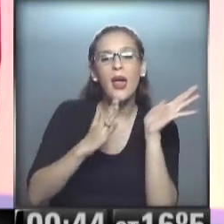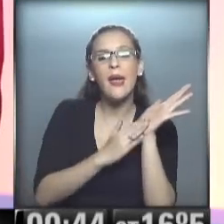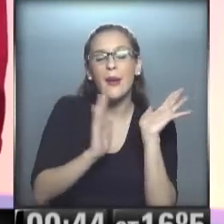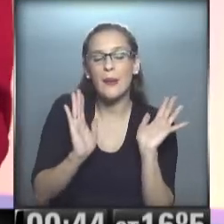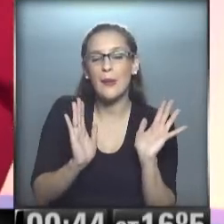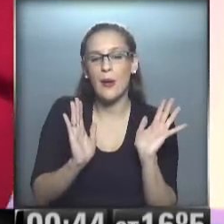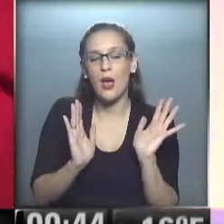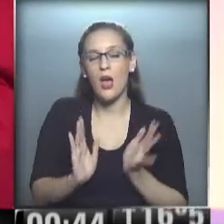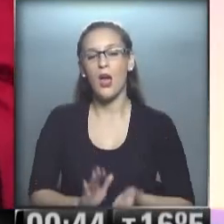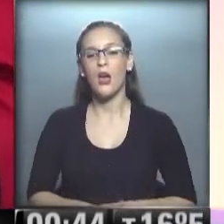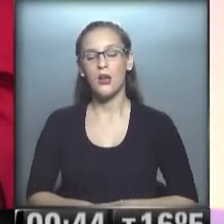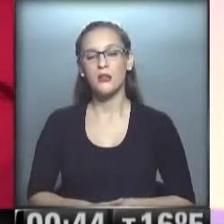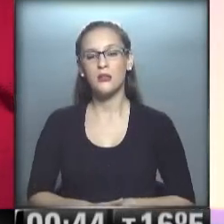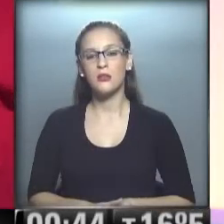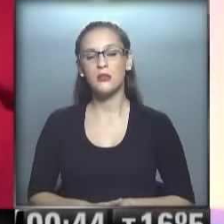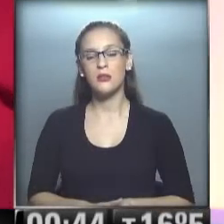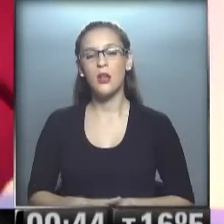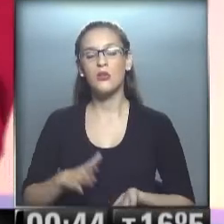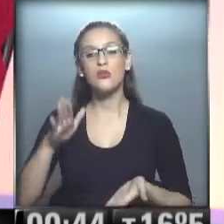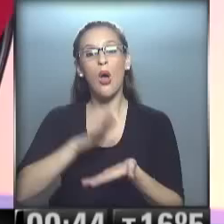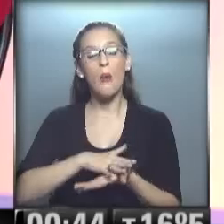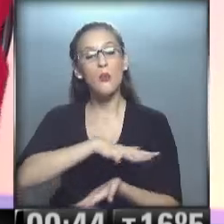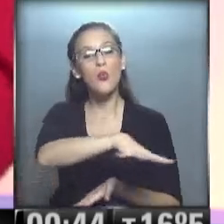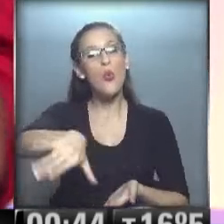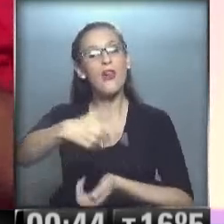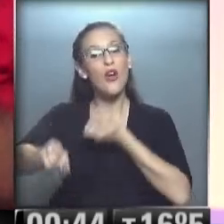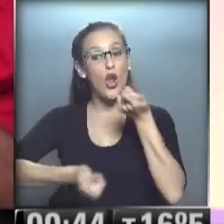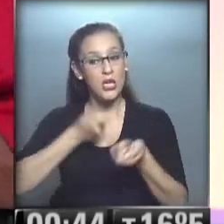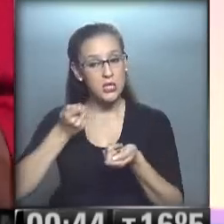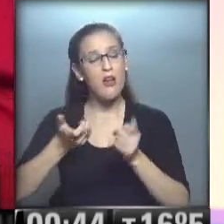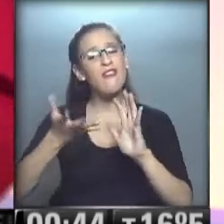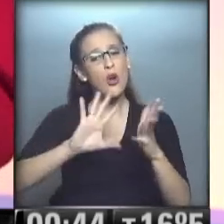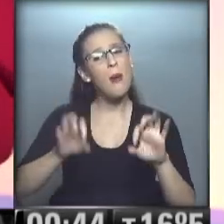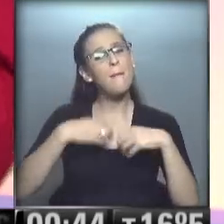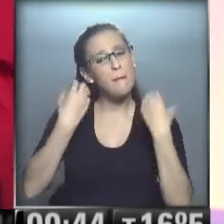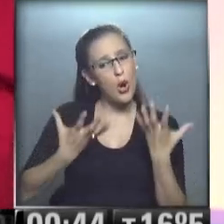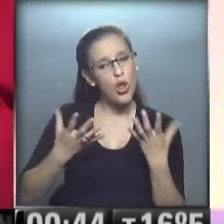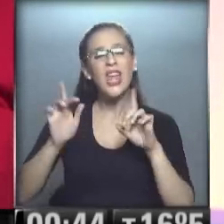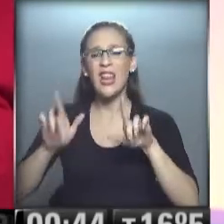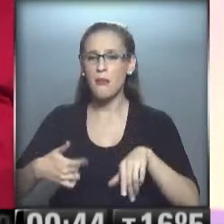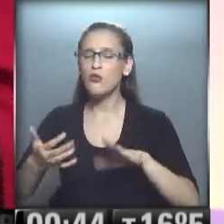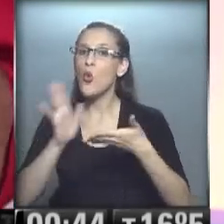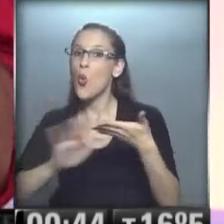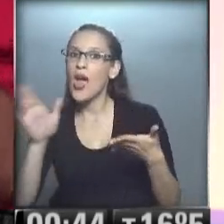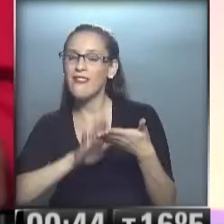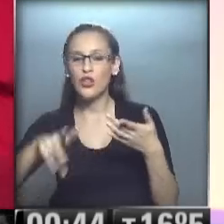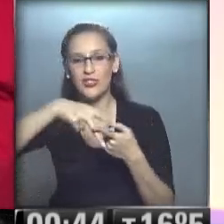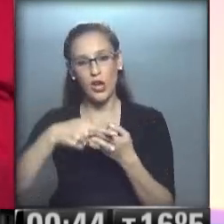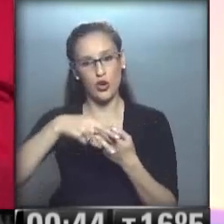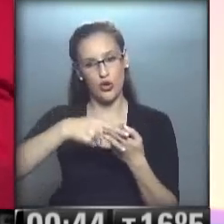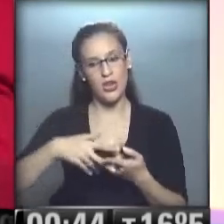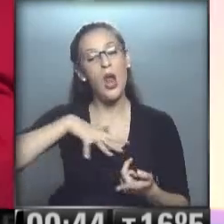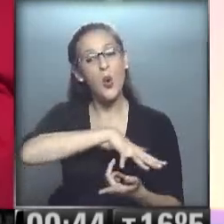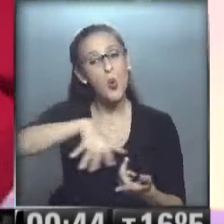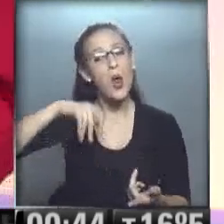desde varios lugares, de varios boliches europeos, un poco por moda, un poco por innovación tecnológica, es un buen lugar para experimentar, queda bien